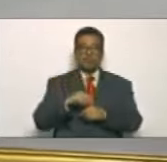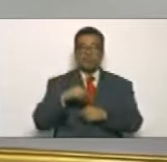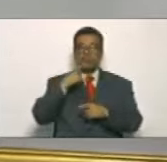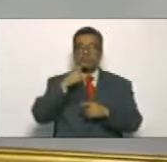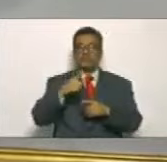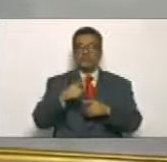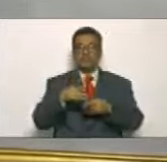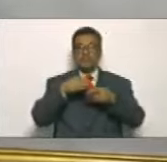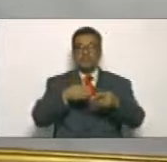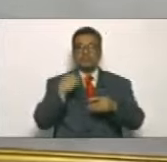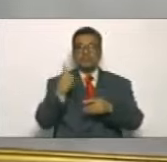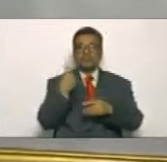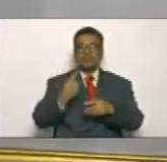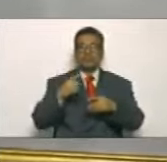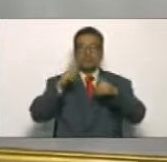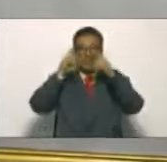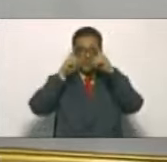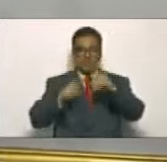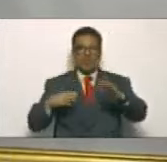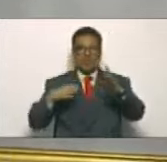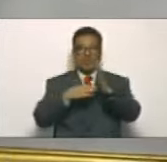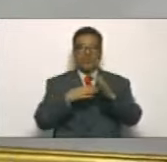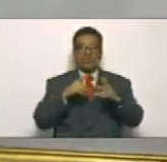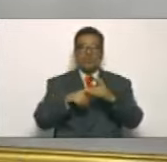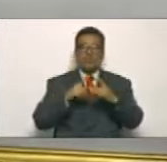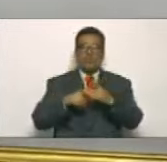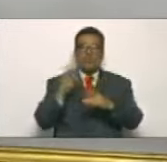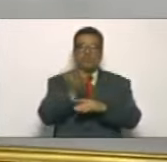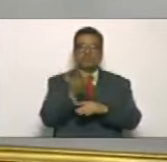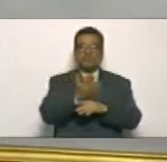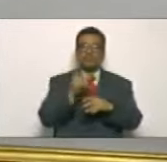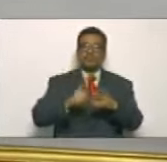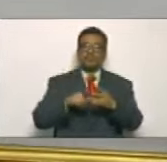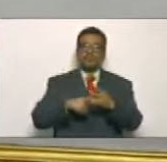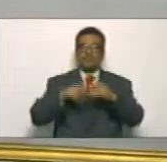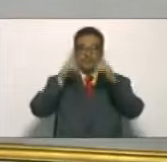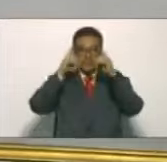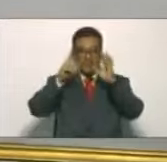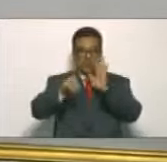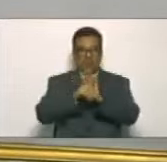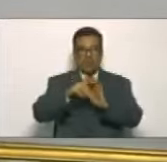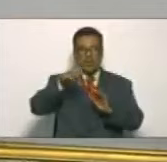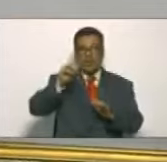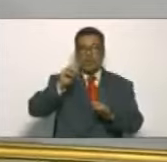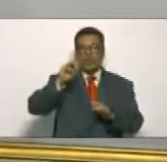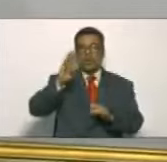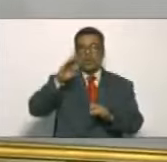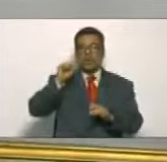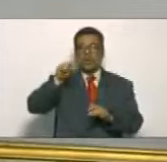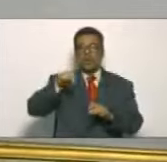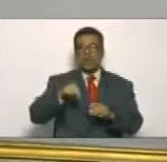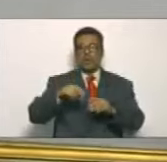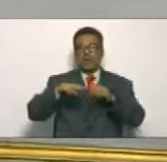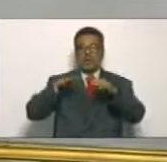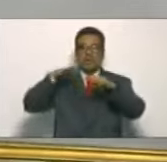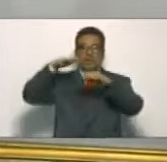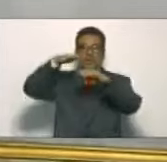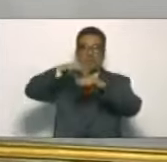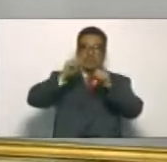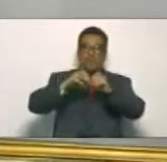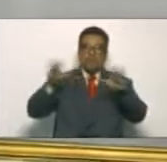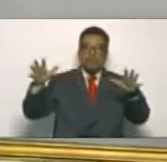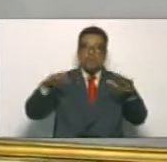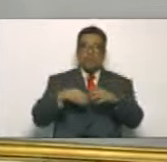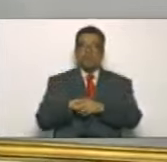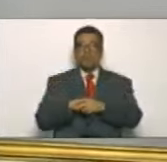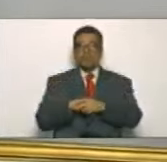medidas coercitivas unilaterales, bloqueo, sanciones, decreto de Obama, drones cargados de explosivos,